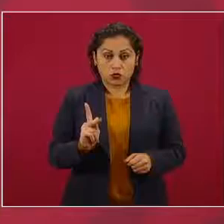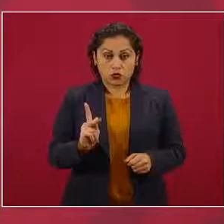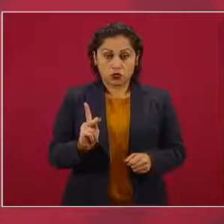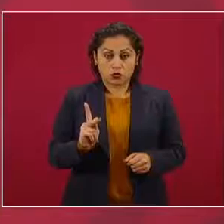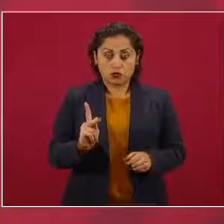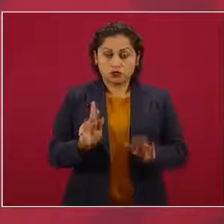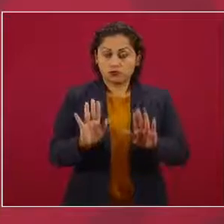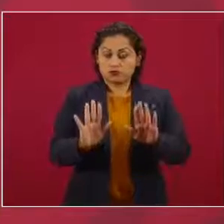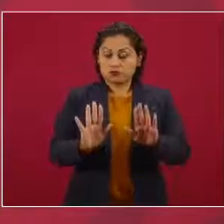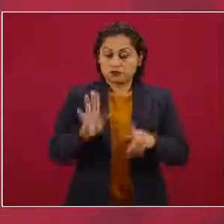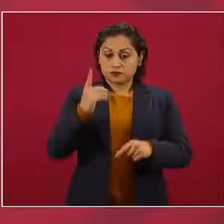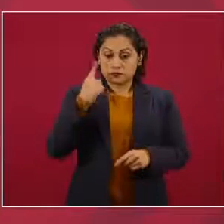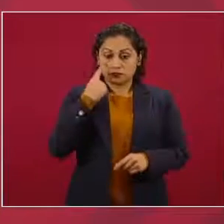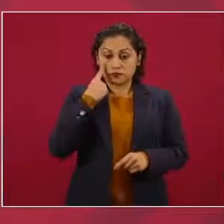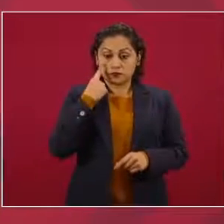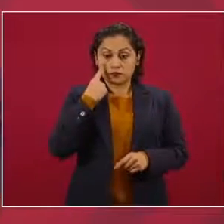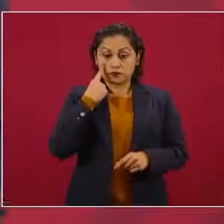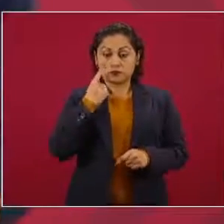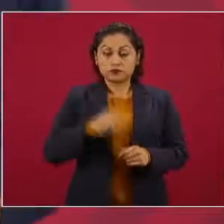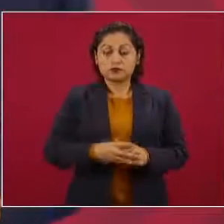no por